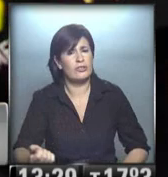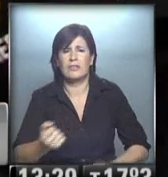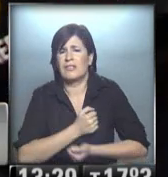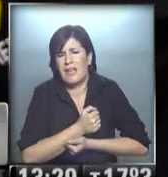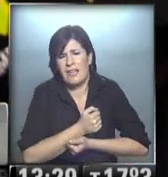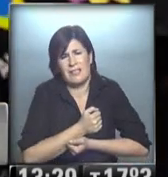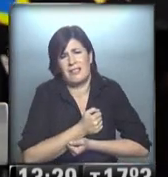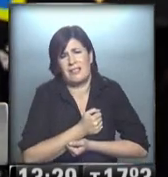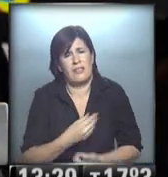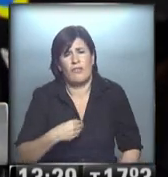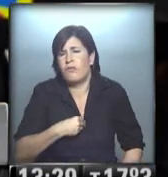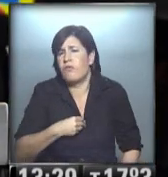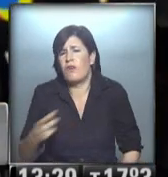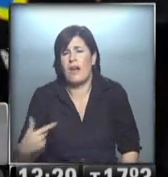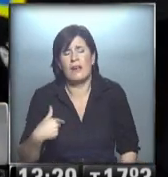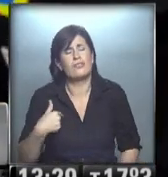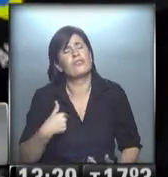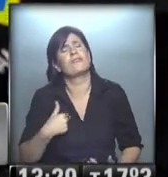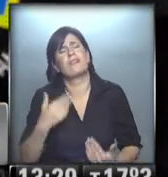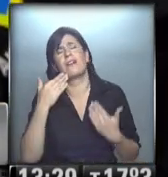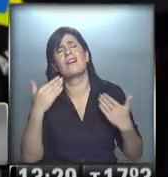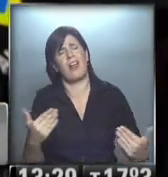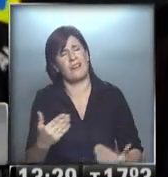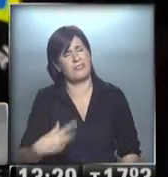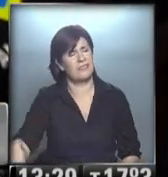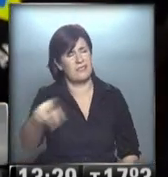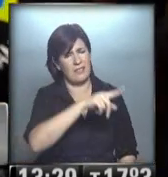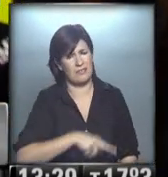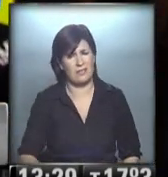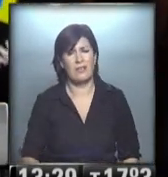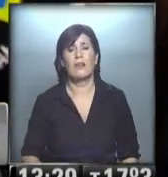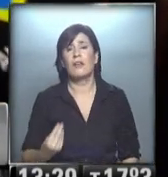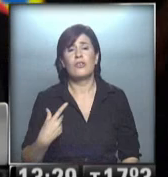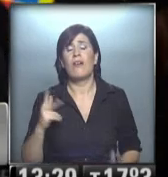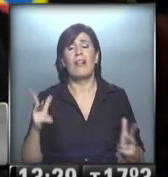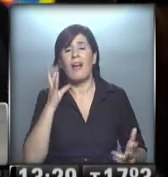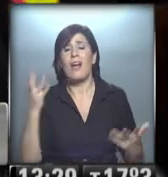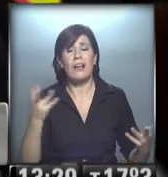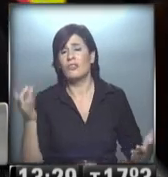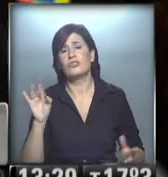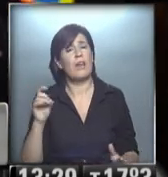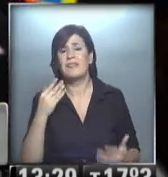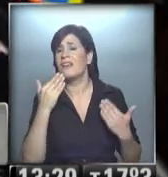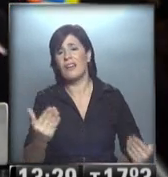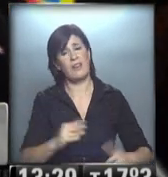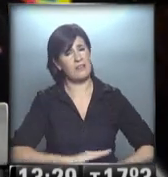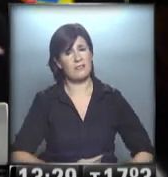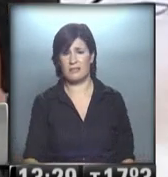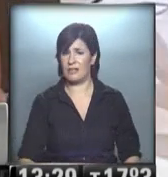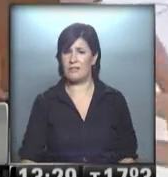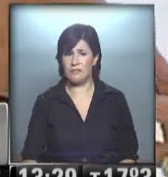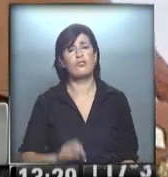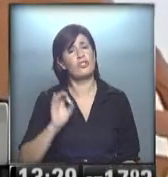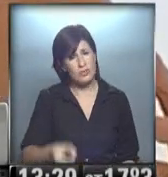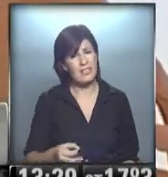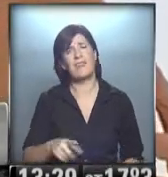Tenía locura y yo les agradezco muchísimo porque todo lo que yo pueda decir es todo agradecimiento porque sé que